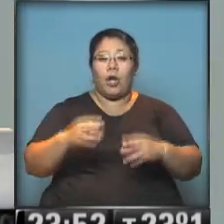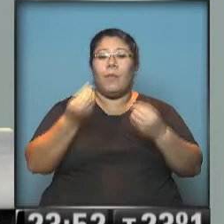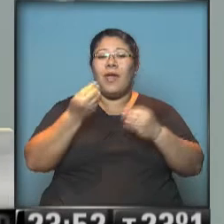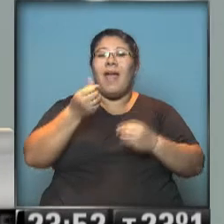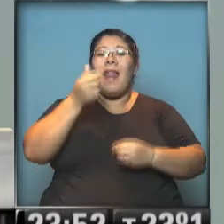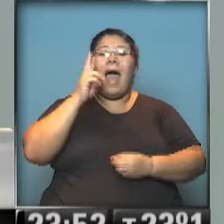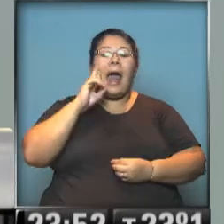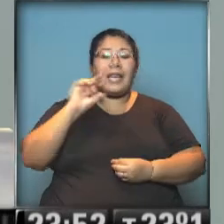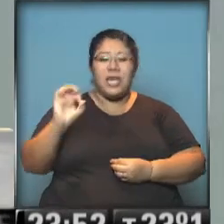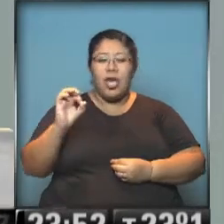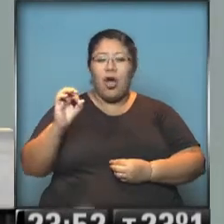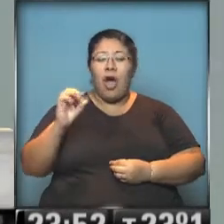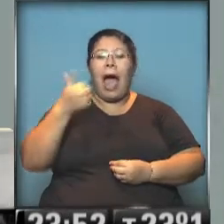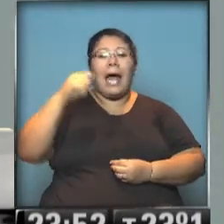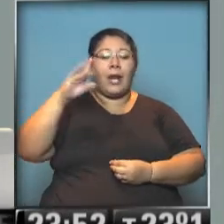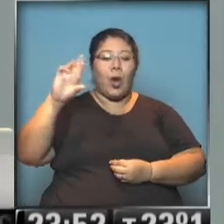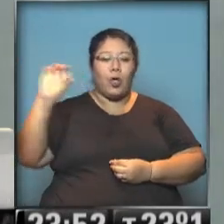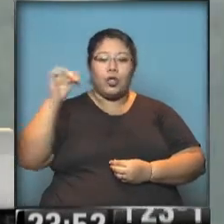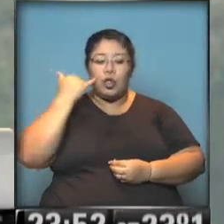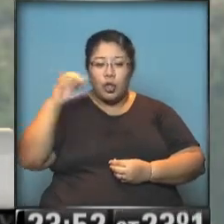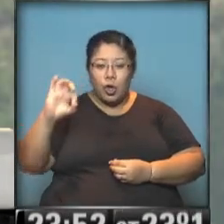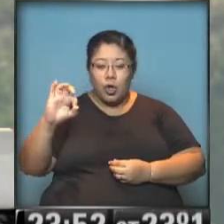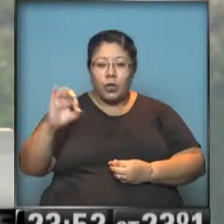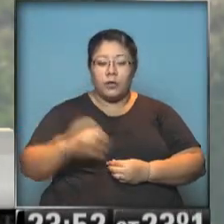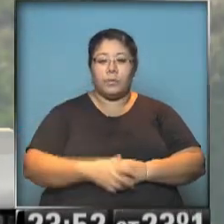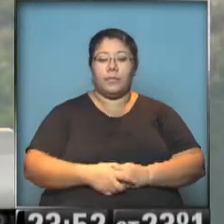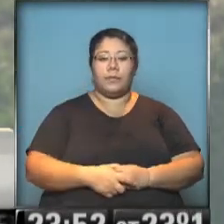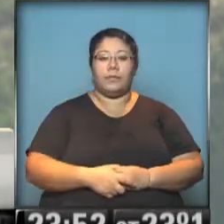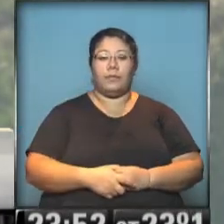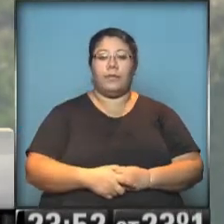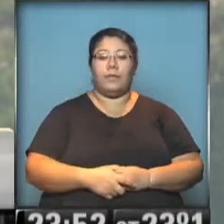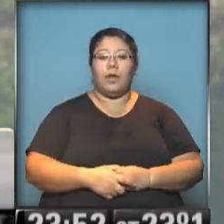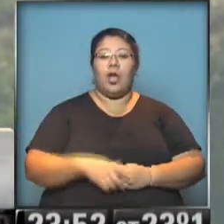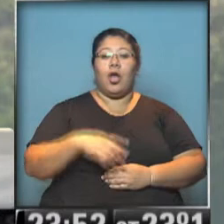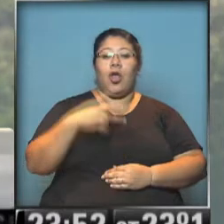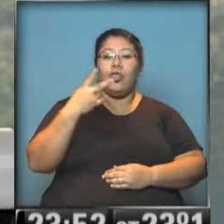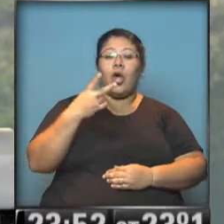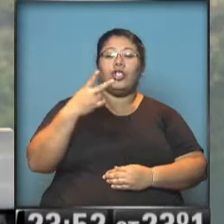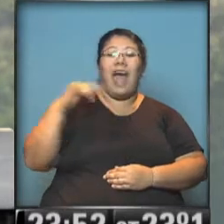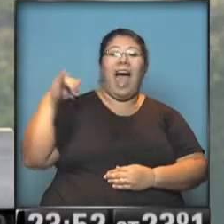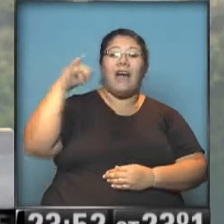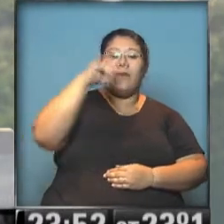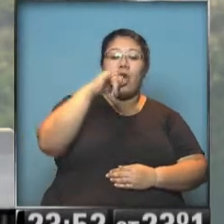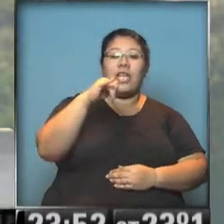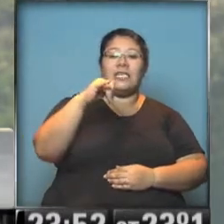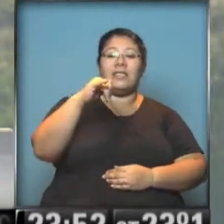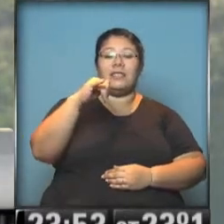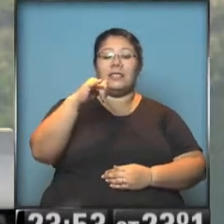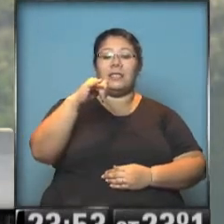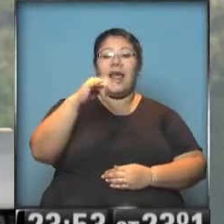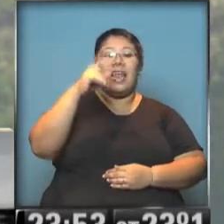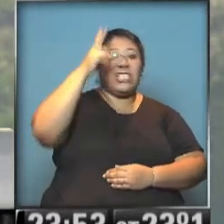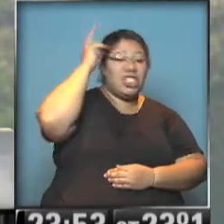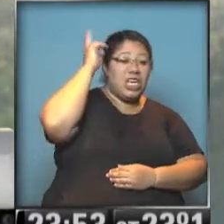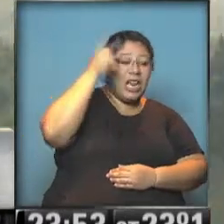línea de cortafuegos, que ahora fue restablecida. Trabajan 12 helibaldes contratados a Chile por el Gobierno Nacional, junto con 3